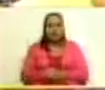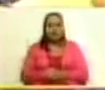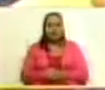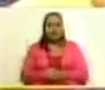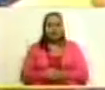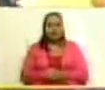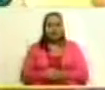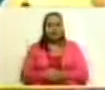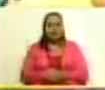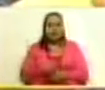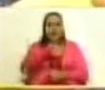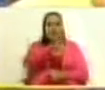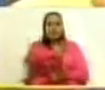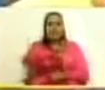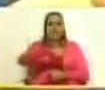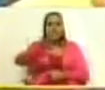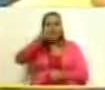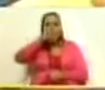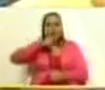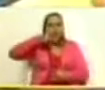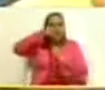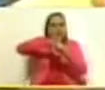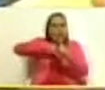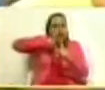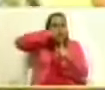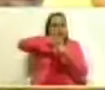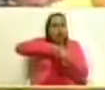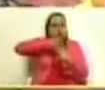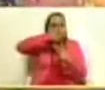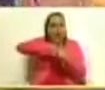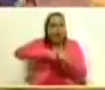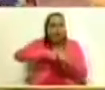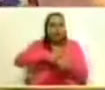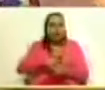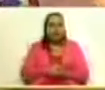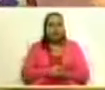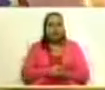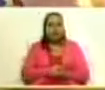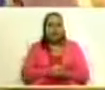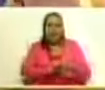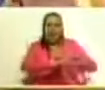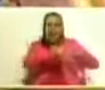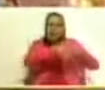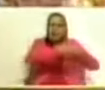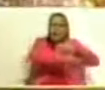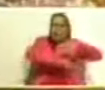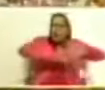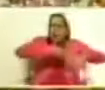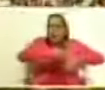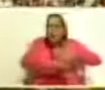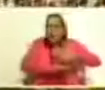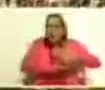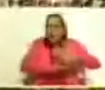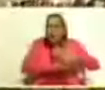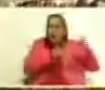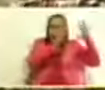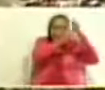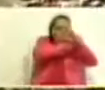de 35 años de perseverancia, de venir del infierno, de la